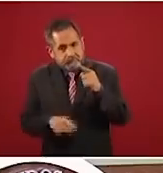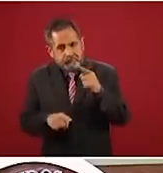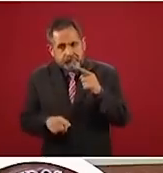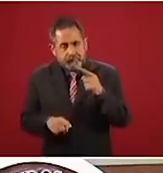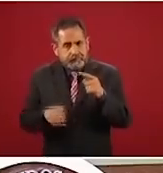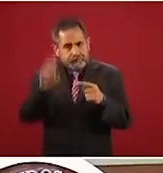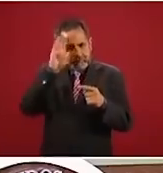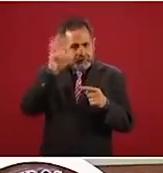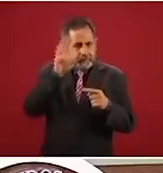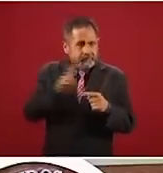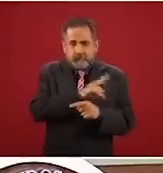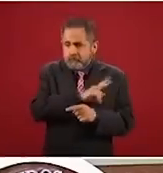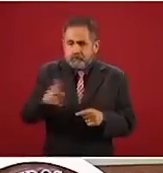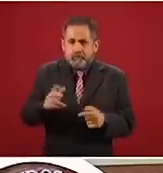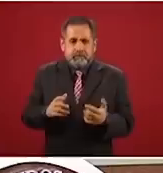excesos